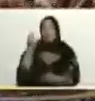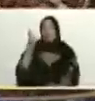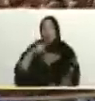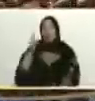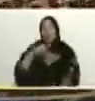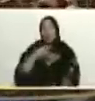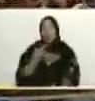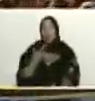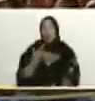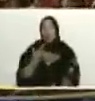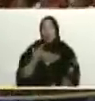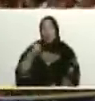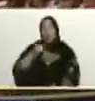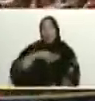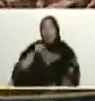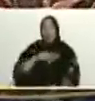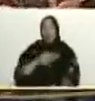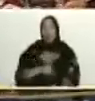Hoy es una consigna